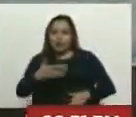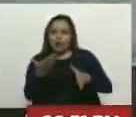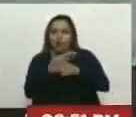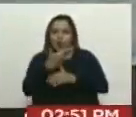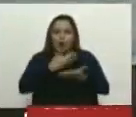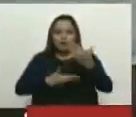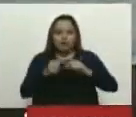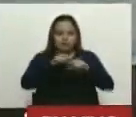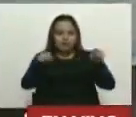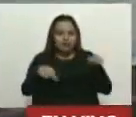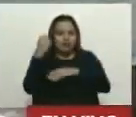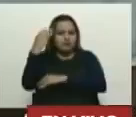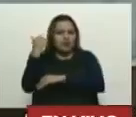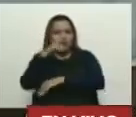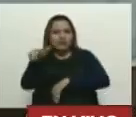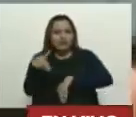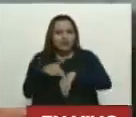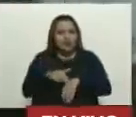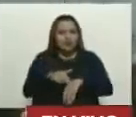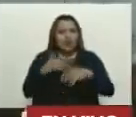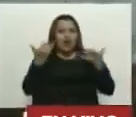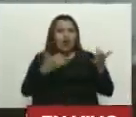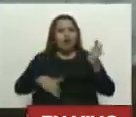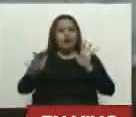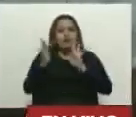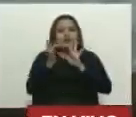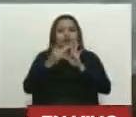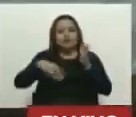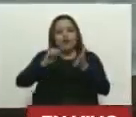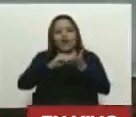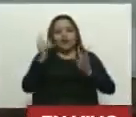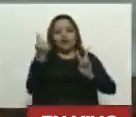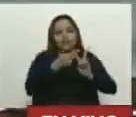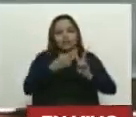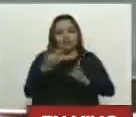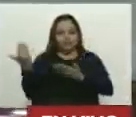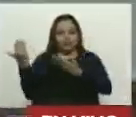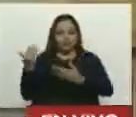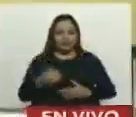ustedes desde la Asamblea Nacional y con esto vamos a retornar al contacto a los estudios de Venezolana de Televisión.